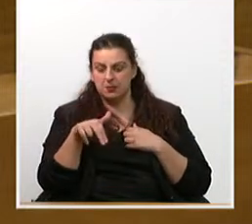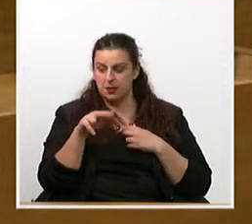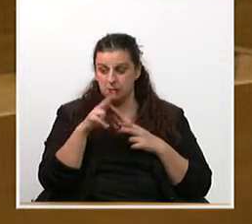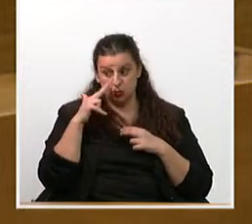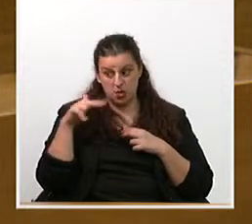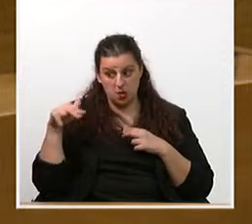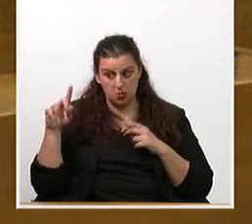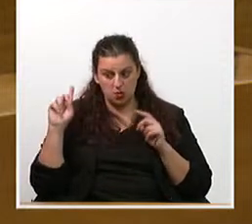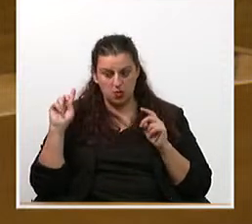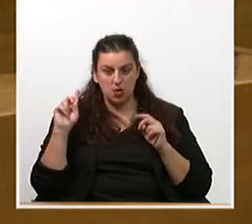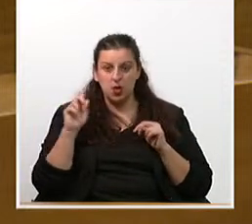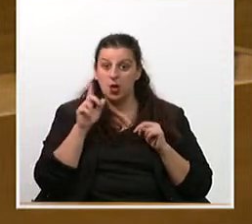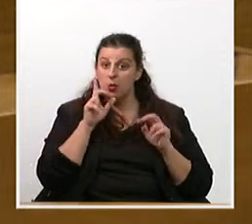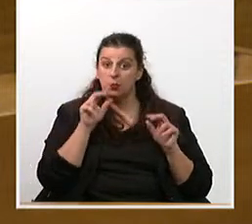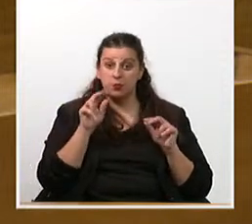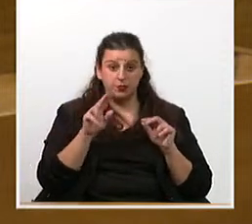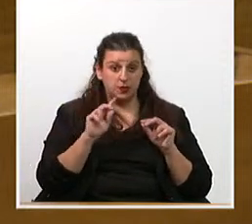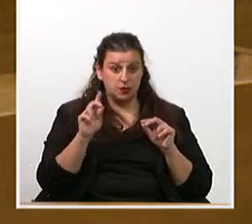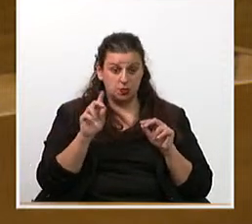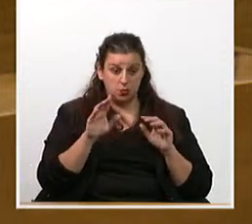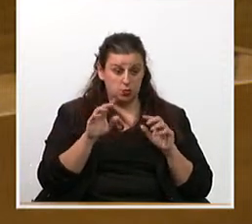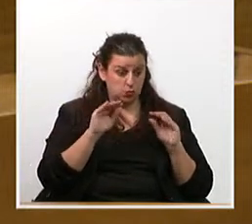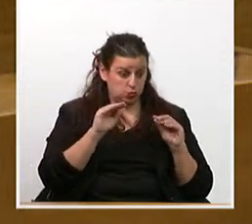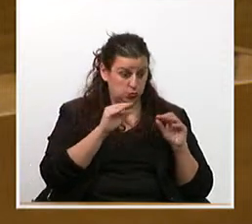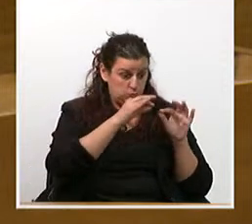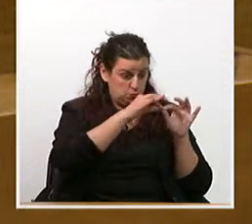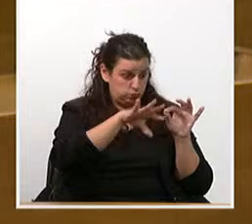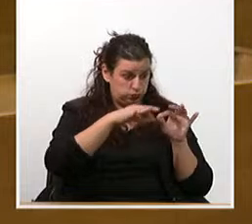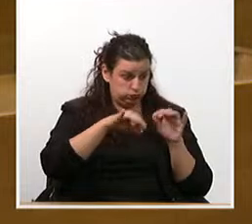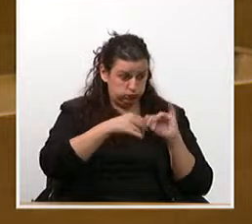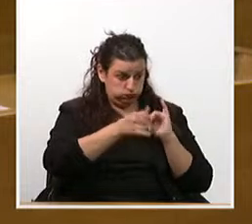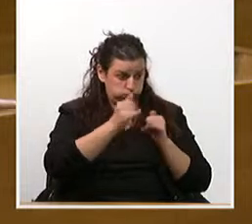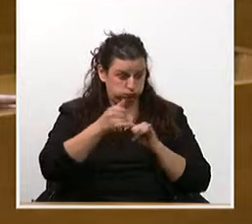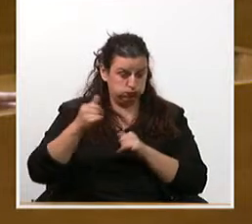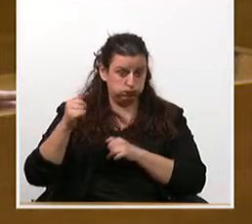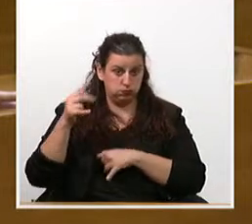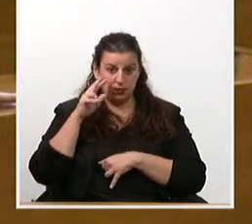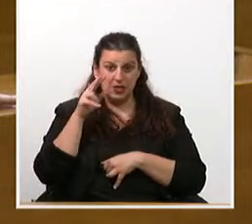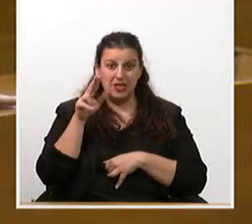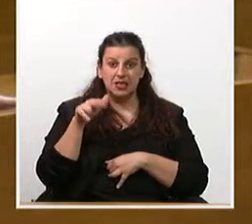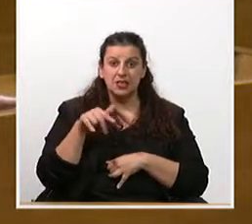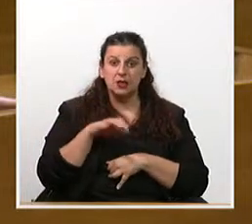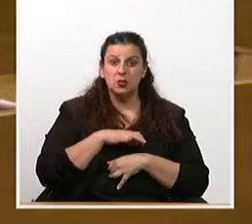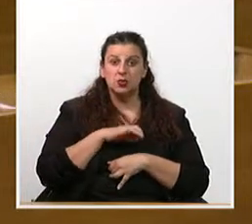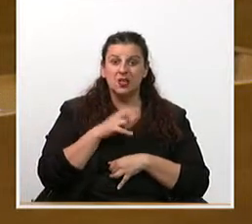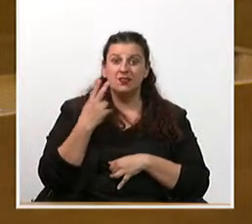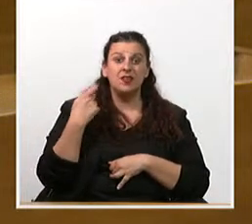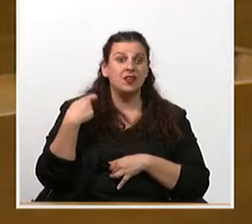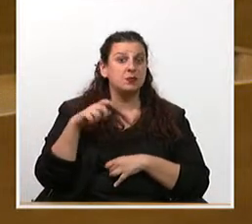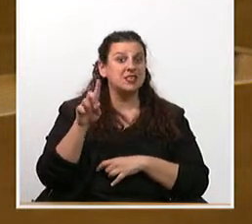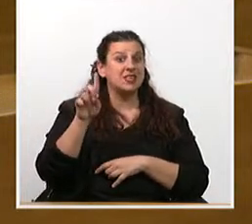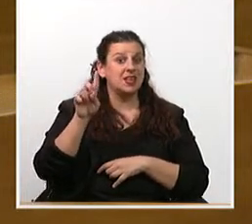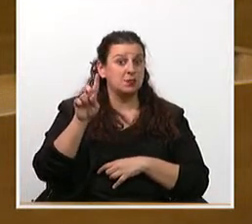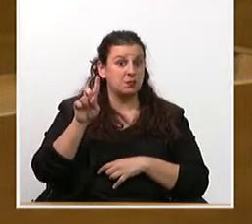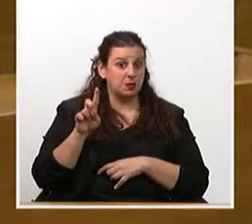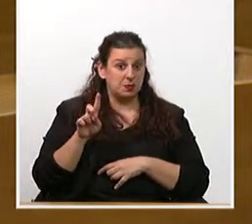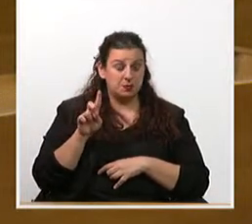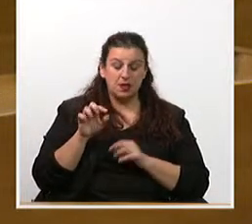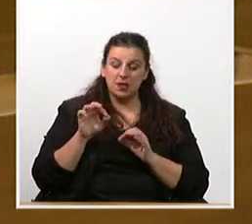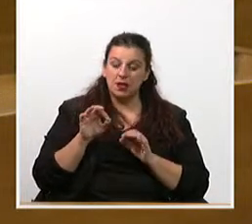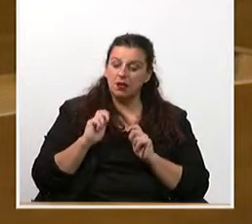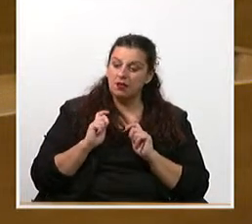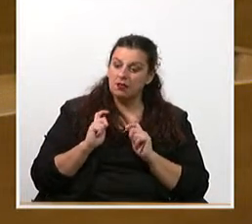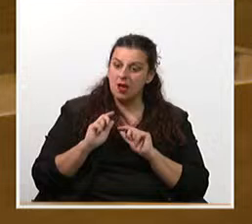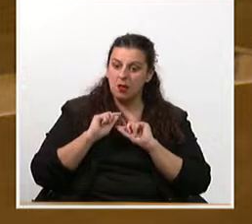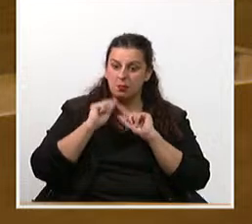acaba Así deap que que una vicepresidencia primera en de incrementar el